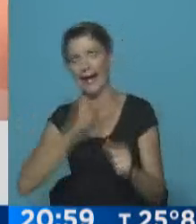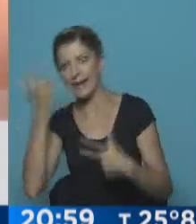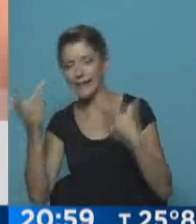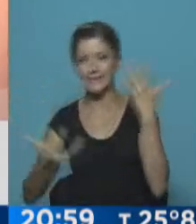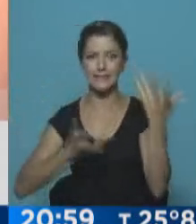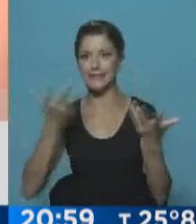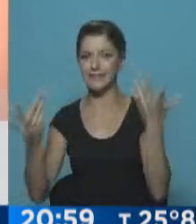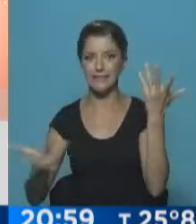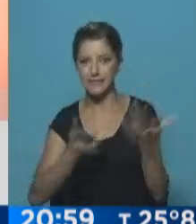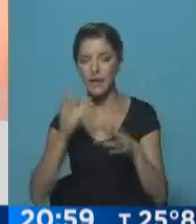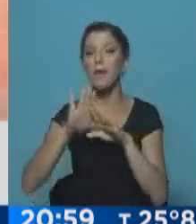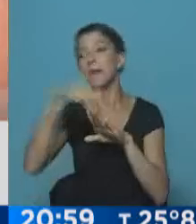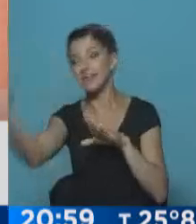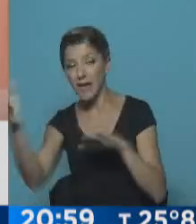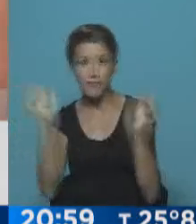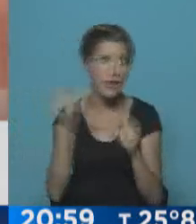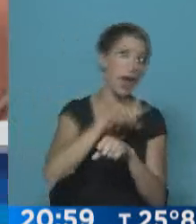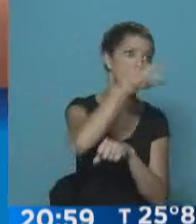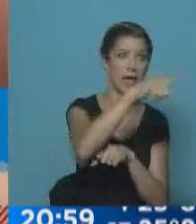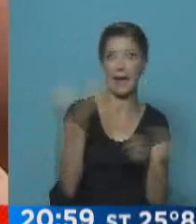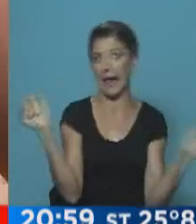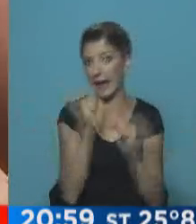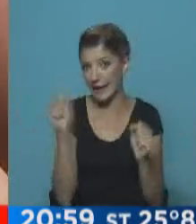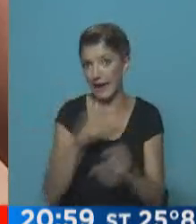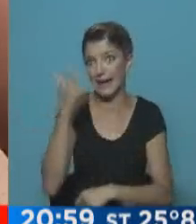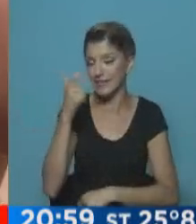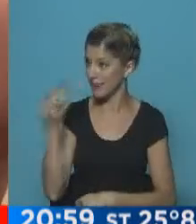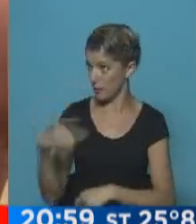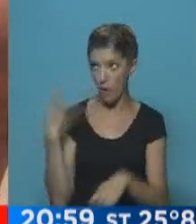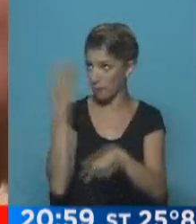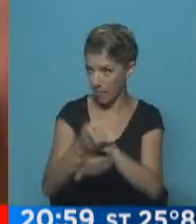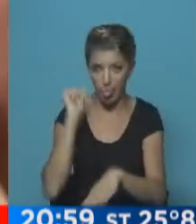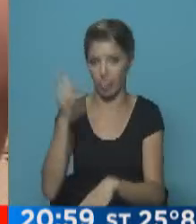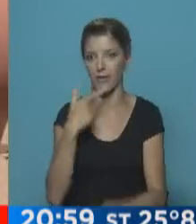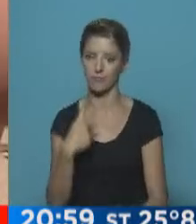da con para acá, fría, para allá, caliente. Igual te metes a barrenar, no te importa nada. No.